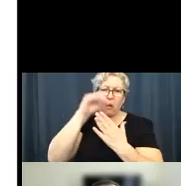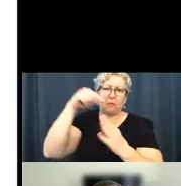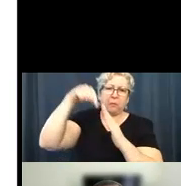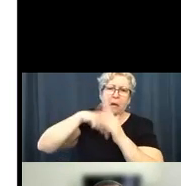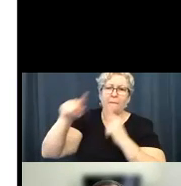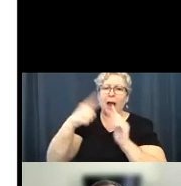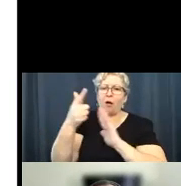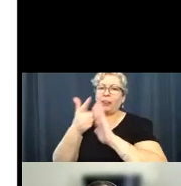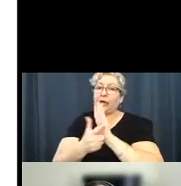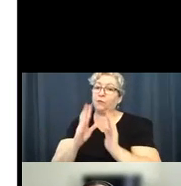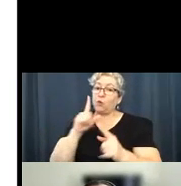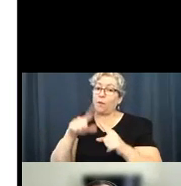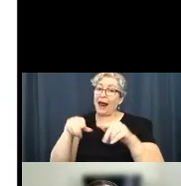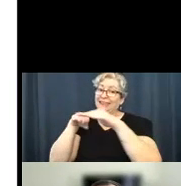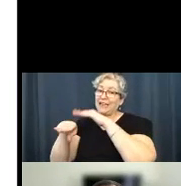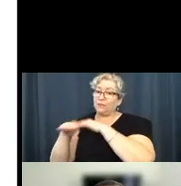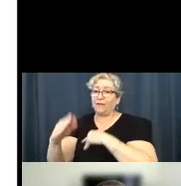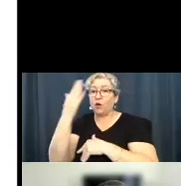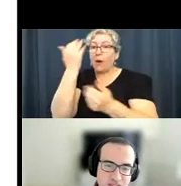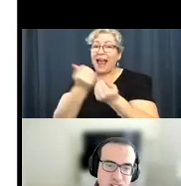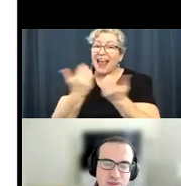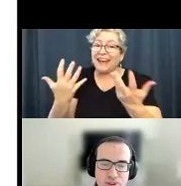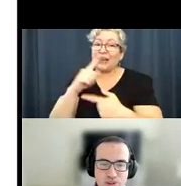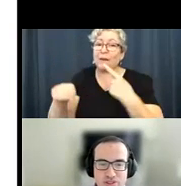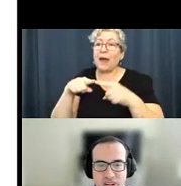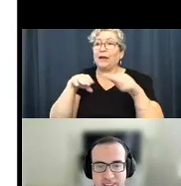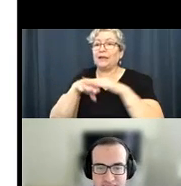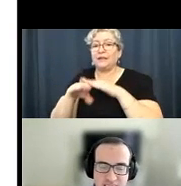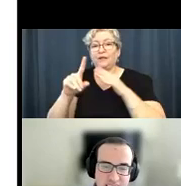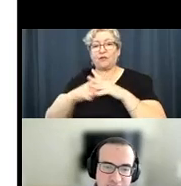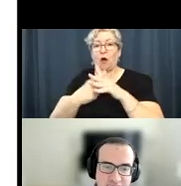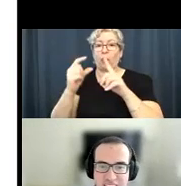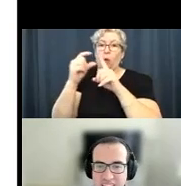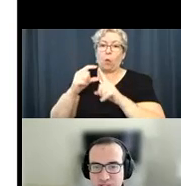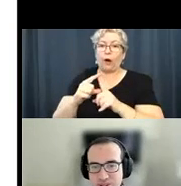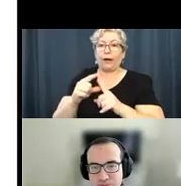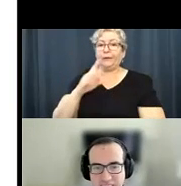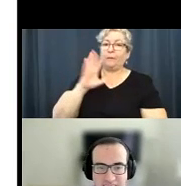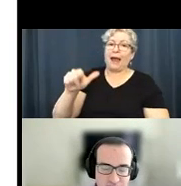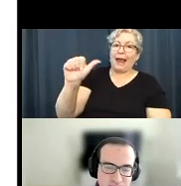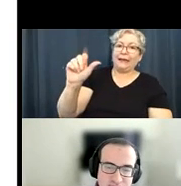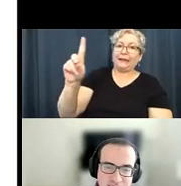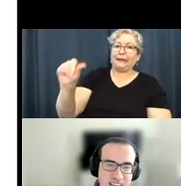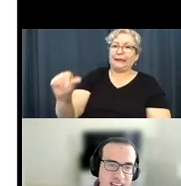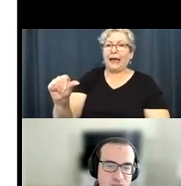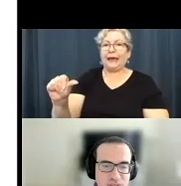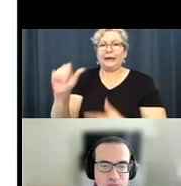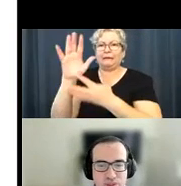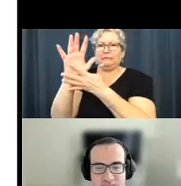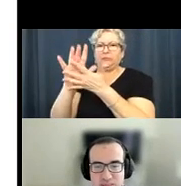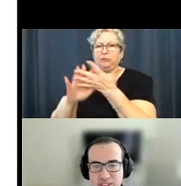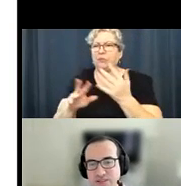trasfondo y vamos a hablar un poquito sobre los temas legales. Y si usted sabe cualquier cosa sobre